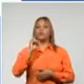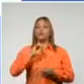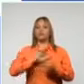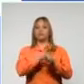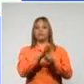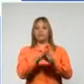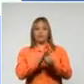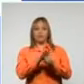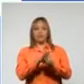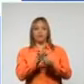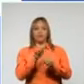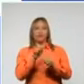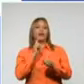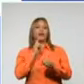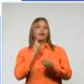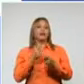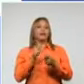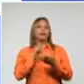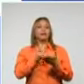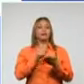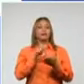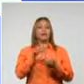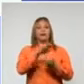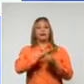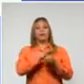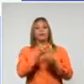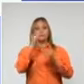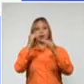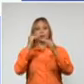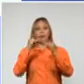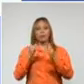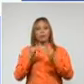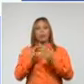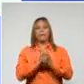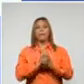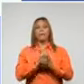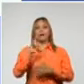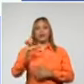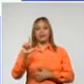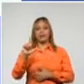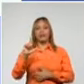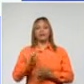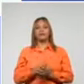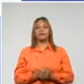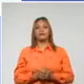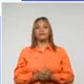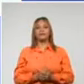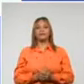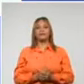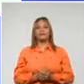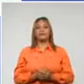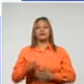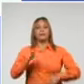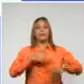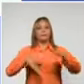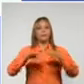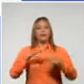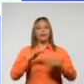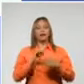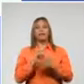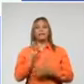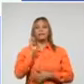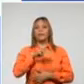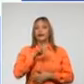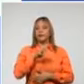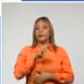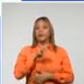Naranjo, en el caso, en ese mismo orden, Mariel en Artemisa, le sigue Playa, Marianao,